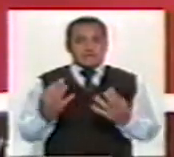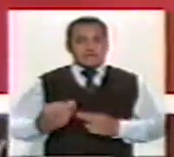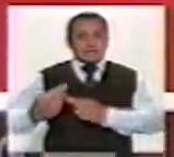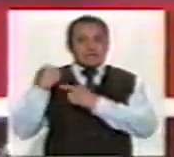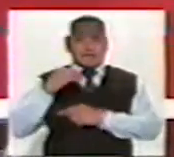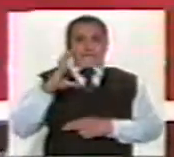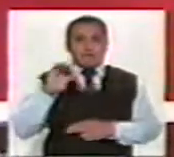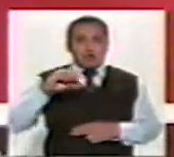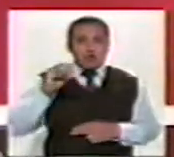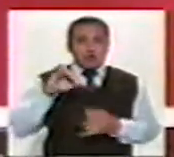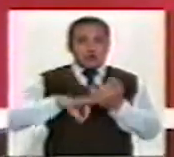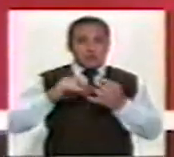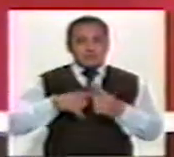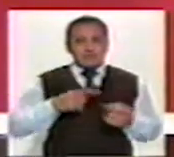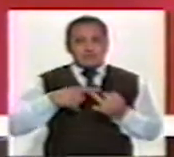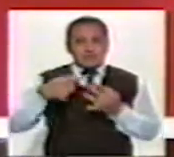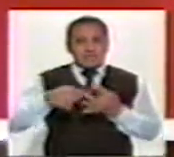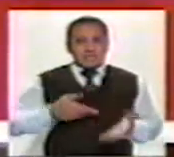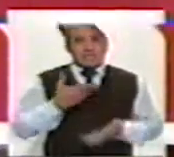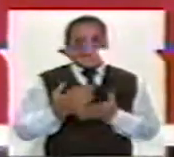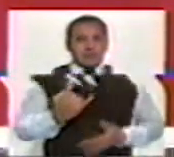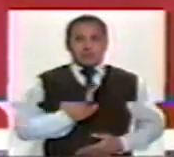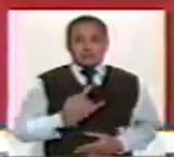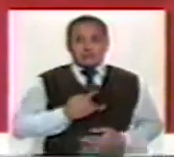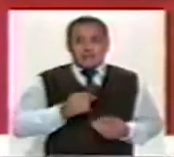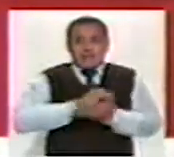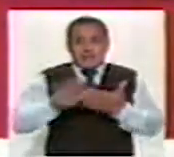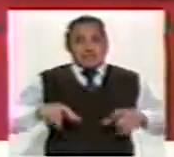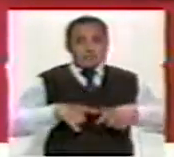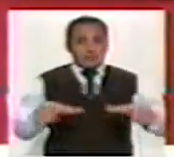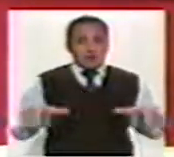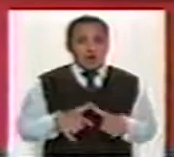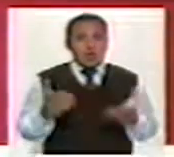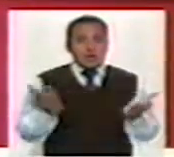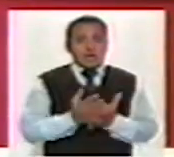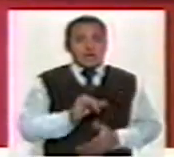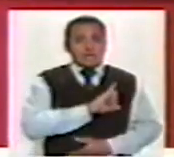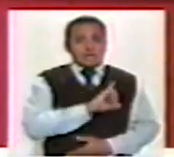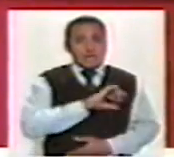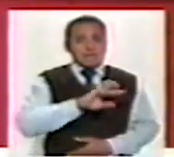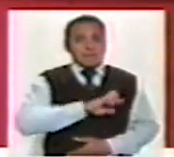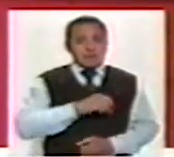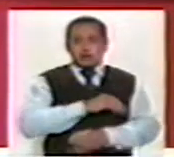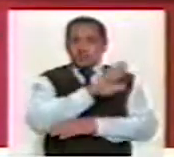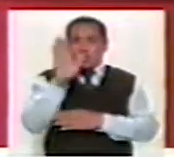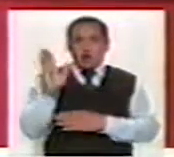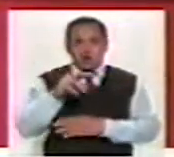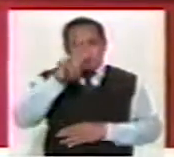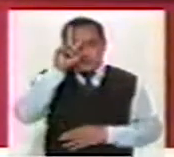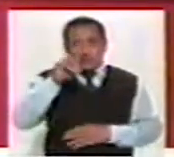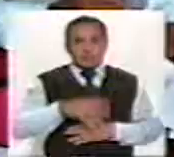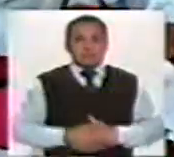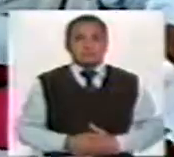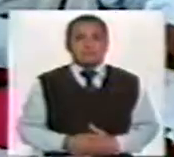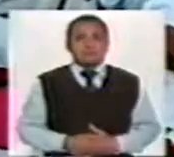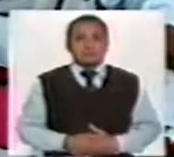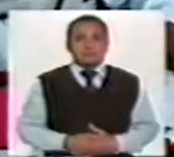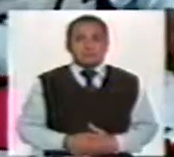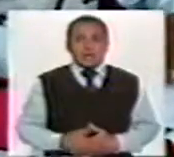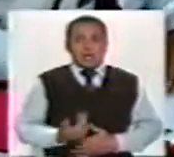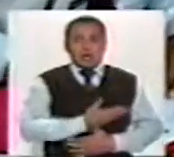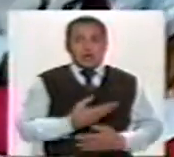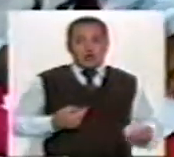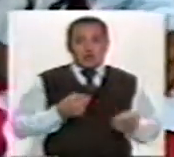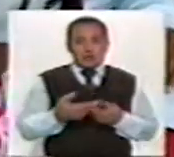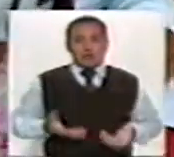Representantes de Foncodes iniciaron la distribución de uniformes gratuitos para escolares de nivel inicial y primaria en todo el país. El